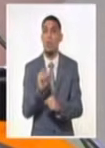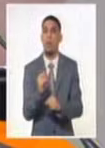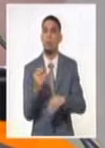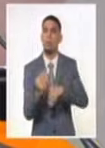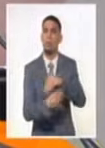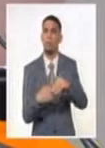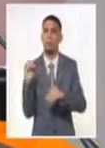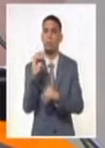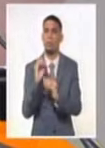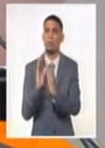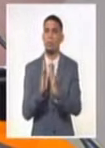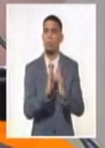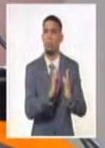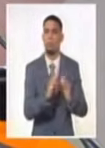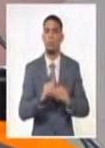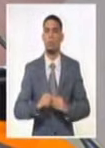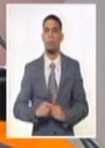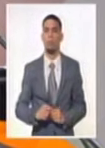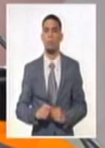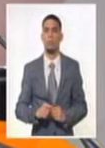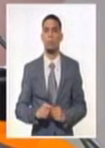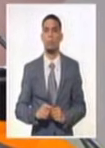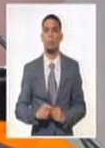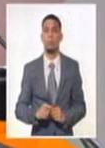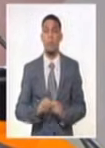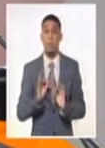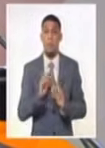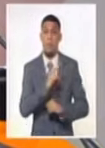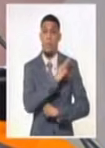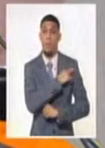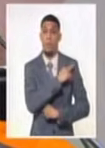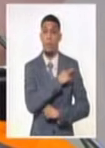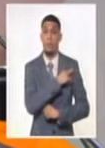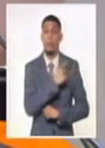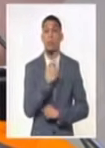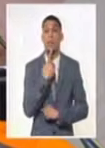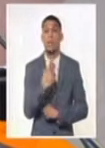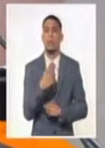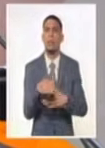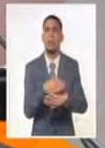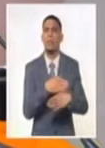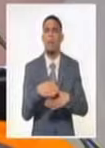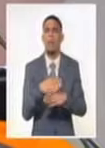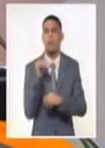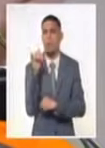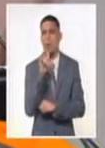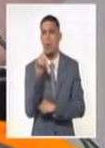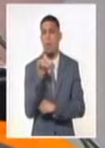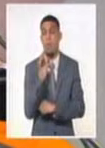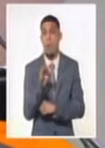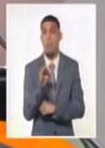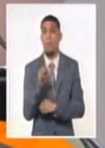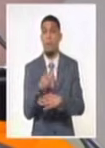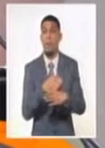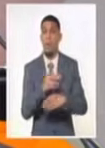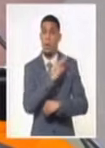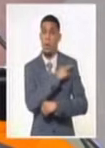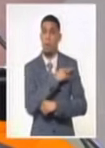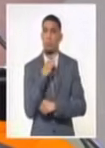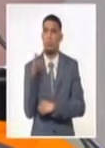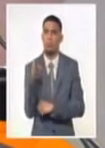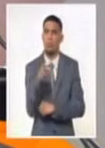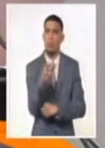experiencias en cada lugar, el propio rector que acaba de salir en el material ha realizado varios recorridos por los municipios, o sea,